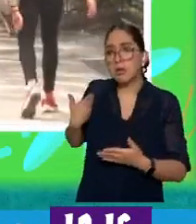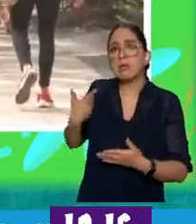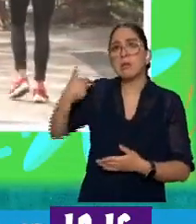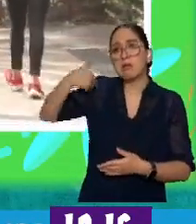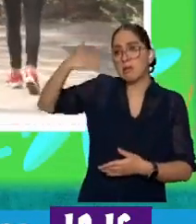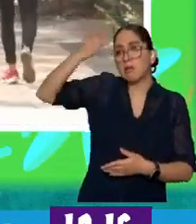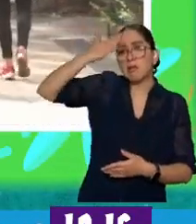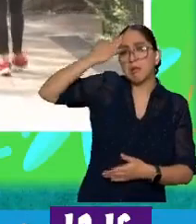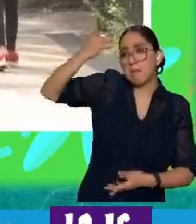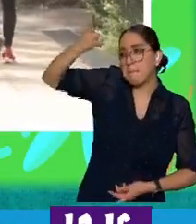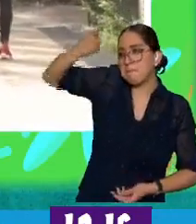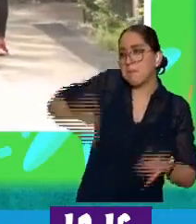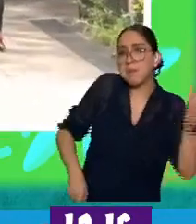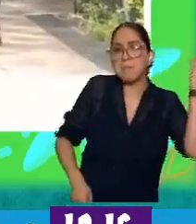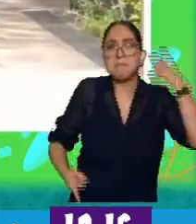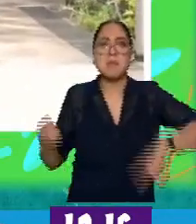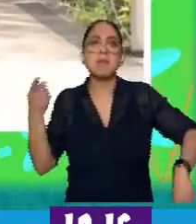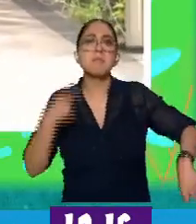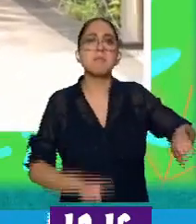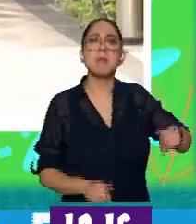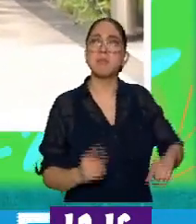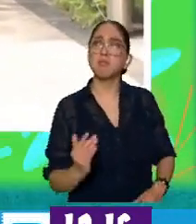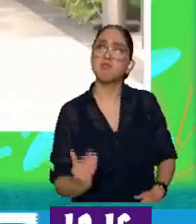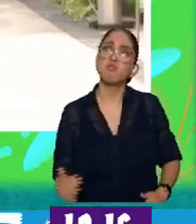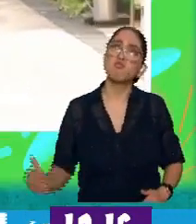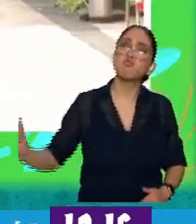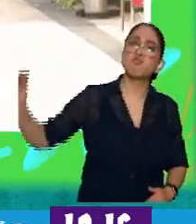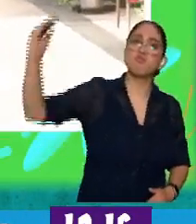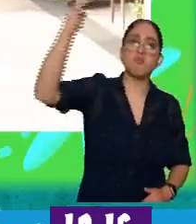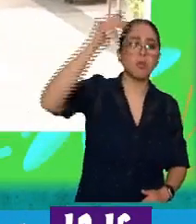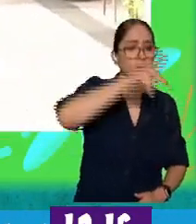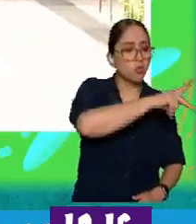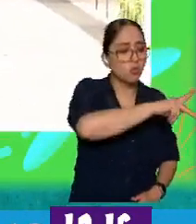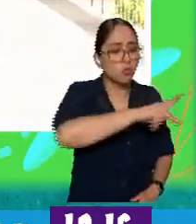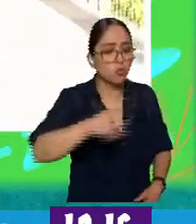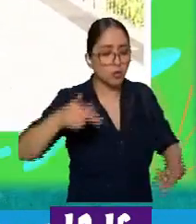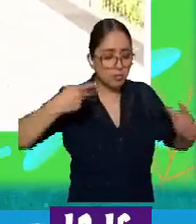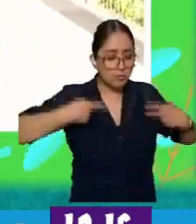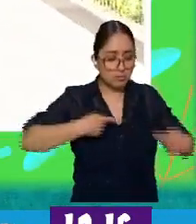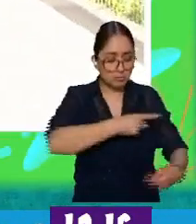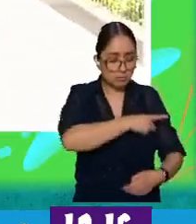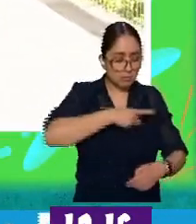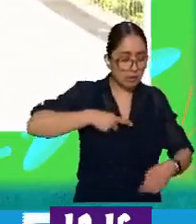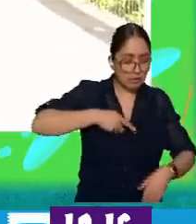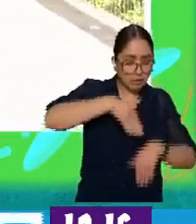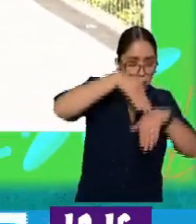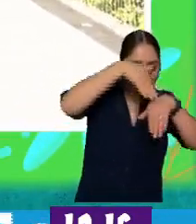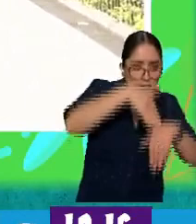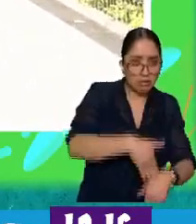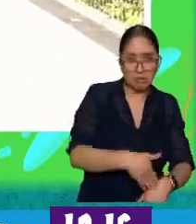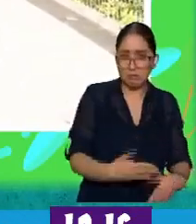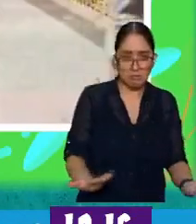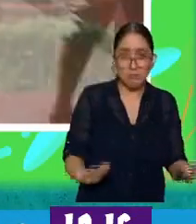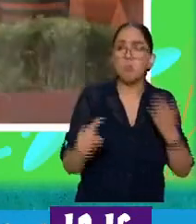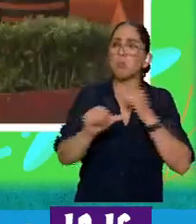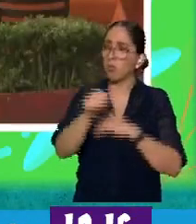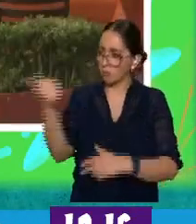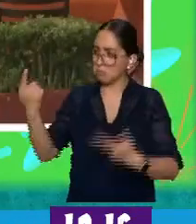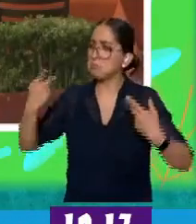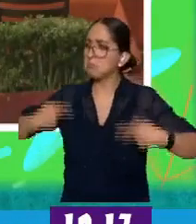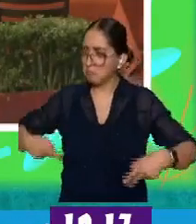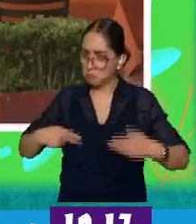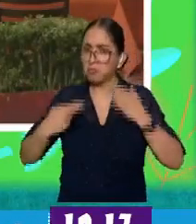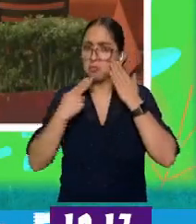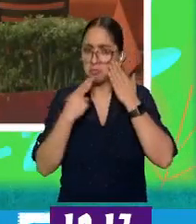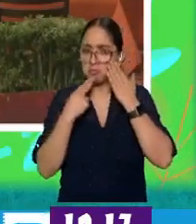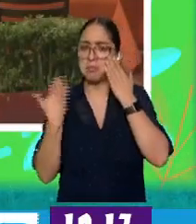dictadura, donde hay alguien hasta arriba y se amuelan todos los demás, ¿sí? Hay a quien le funciona, hay a quien no le